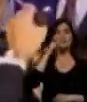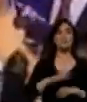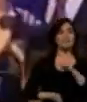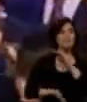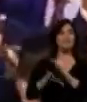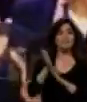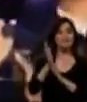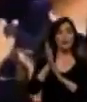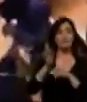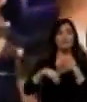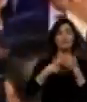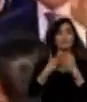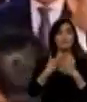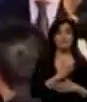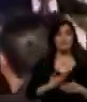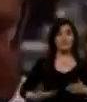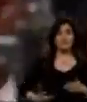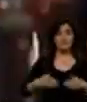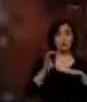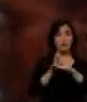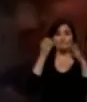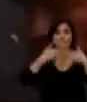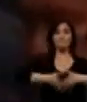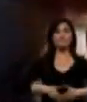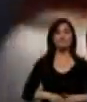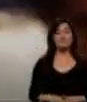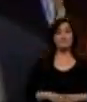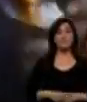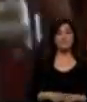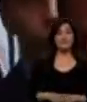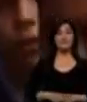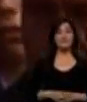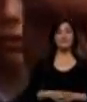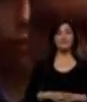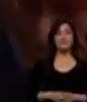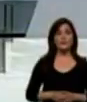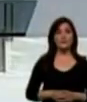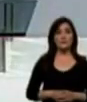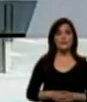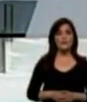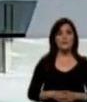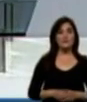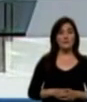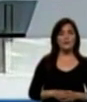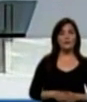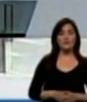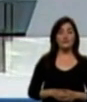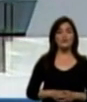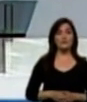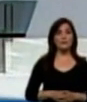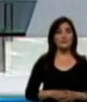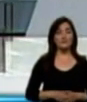de la Asamblea, dejando atrás su etapa como presidente de la República. Carlos Acoto, 24 horas. Proteger